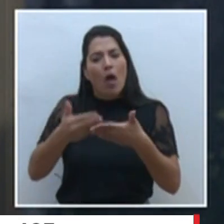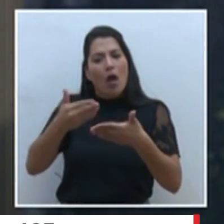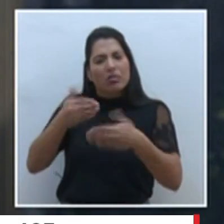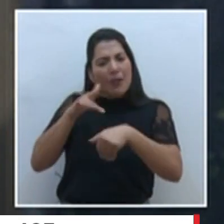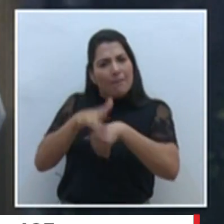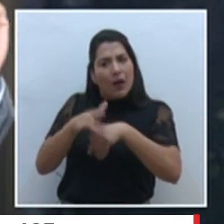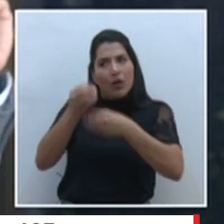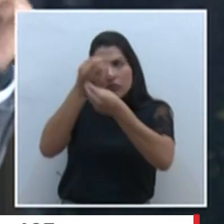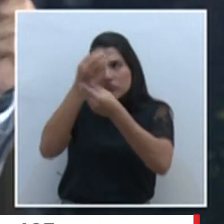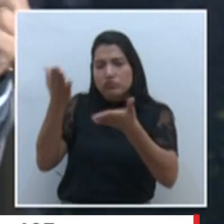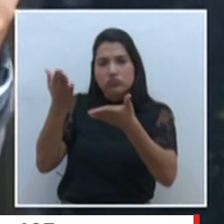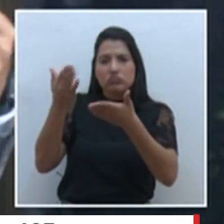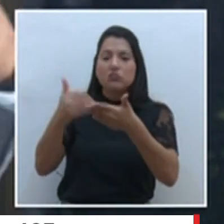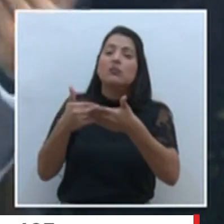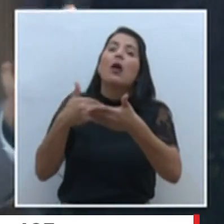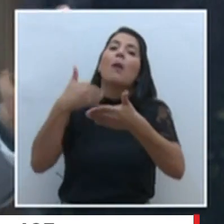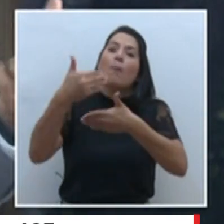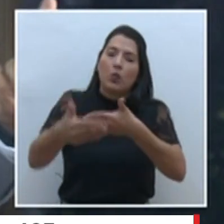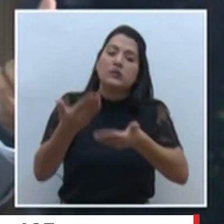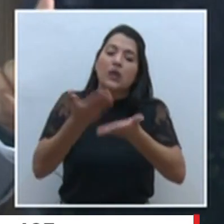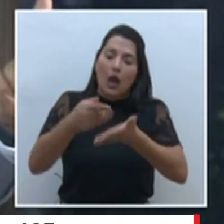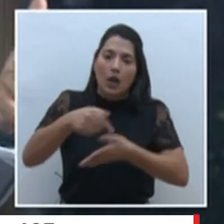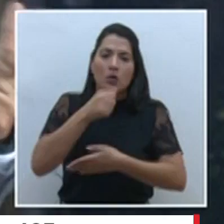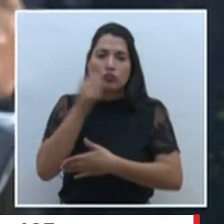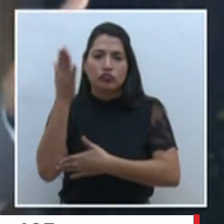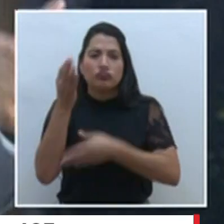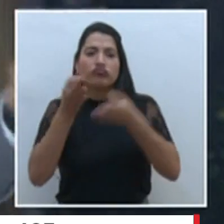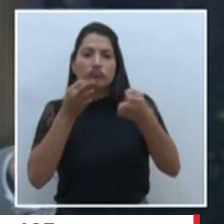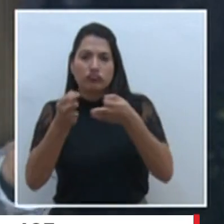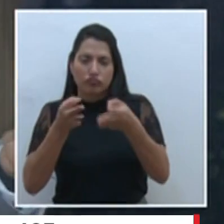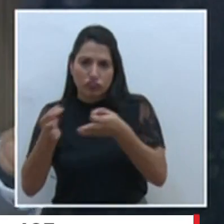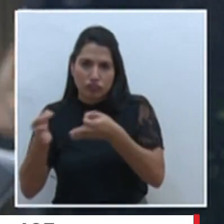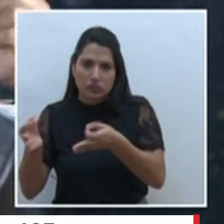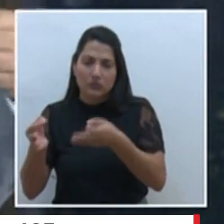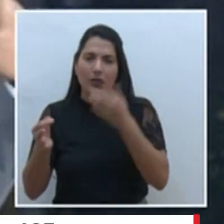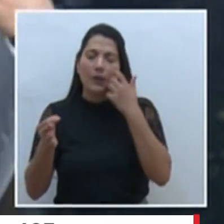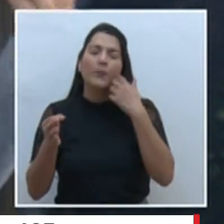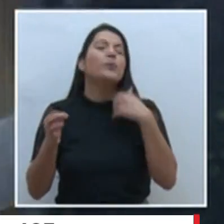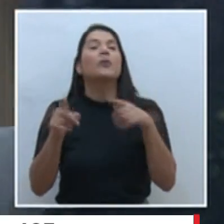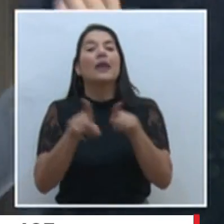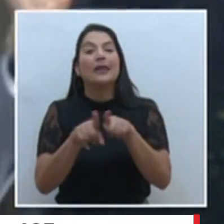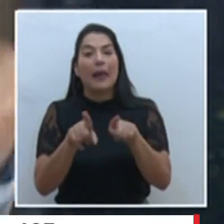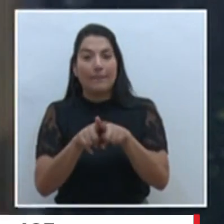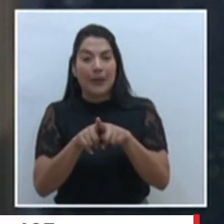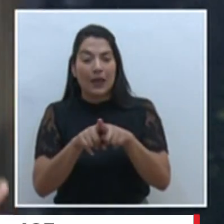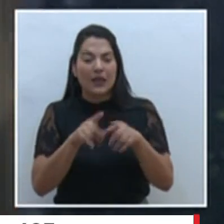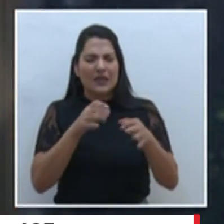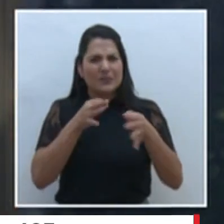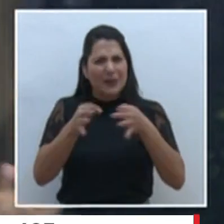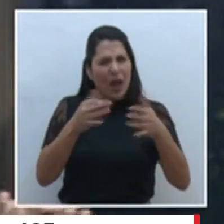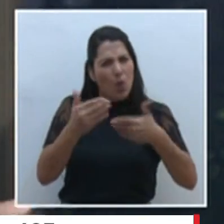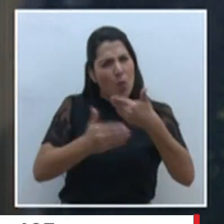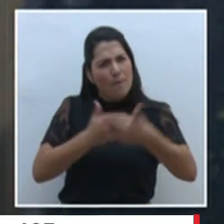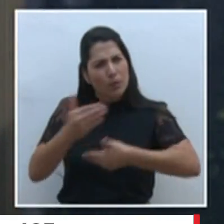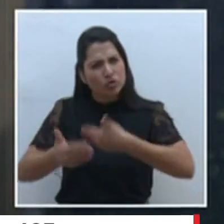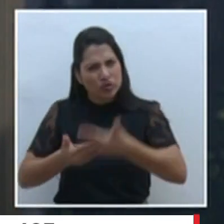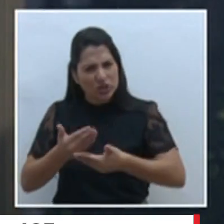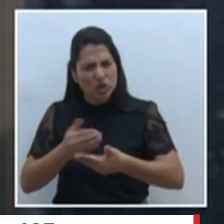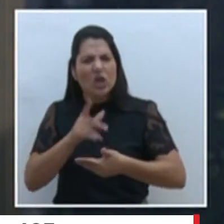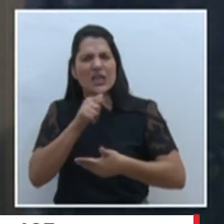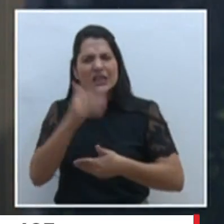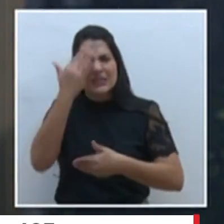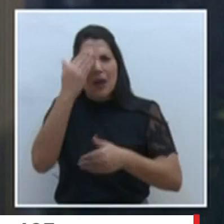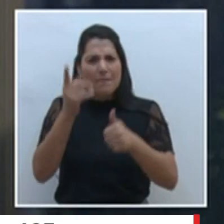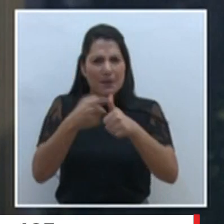mediodía. Y explicar un poco cuál es la cadena de transmisión de datos, si eso primero sale de la caja, pasa a salud, en manos de cuánta